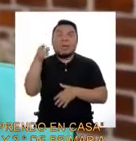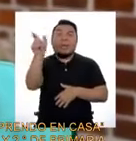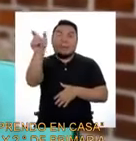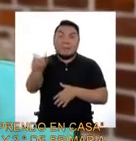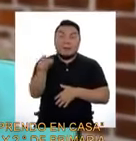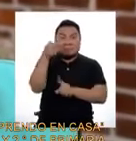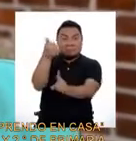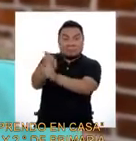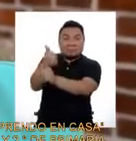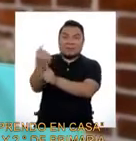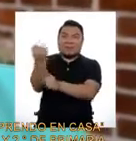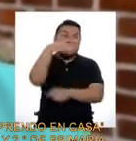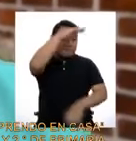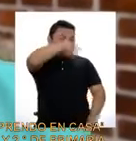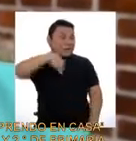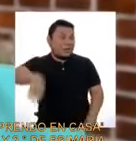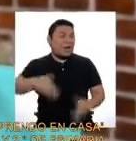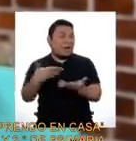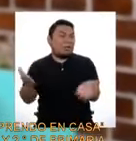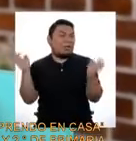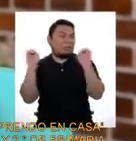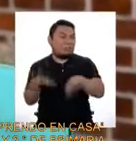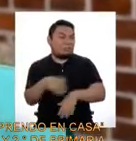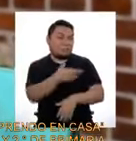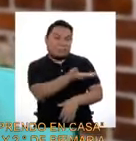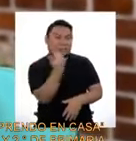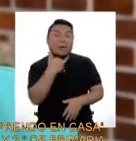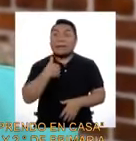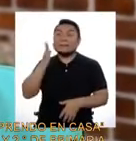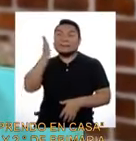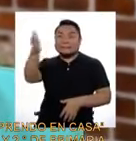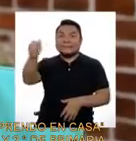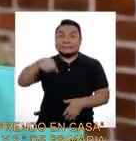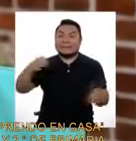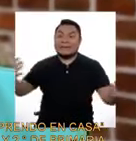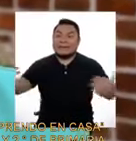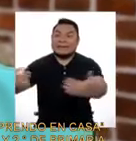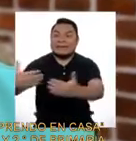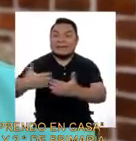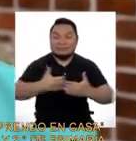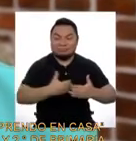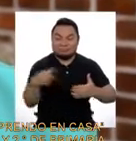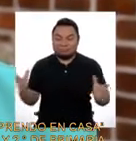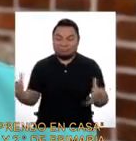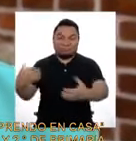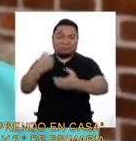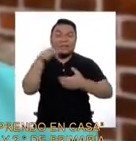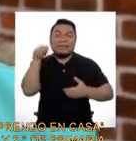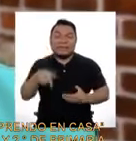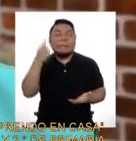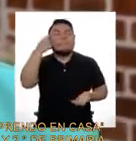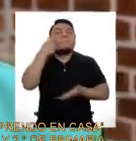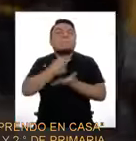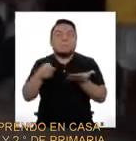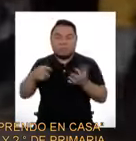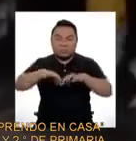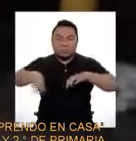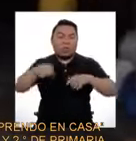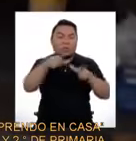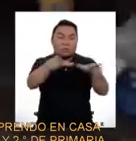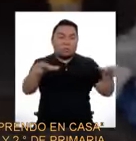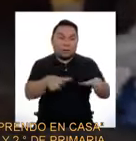llaman, que nos avisan que tienen materiales y nosotros vamos a recogerlo con la única finalidad de que estos sean derivados a los lugares